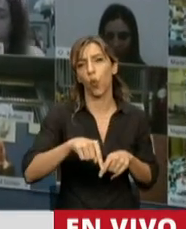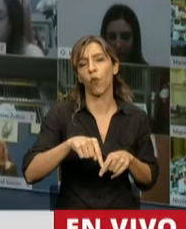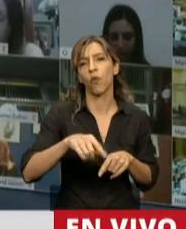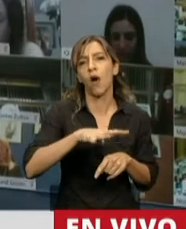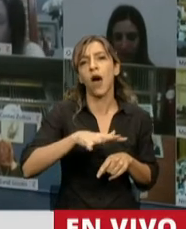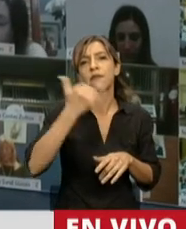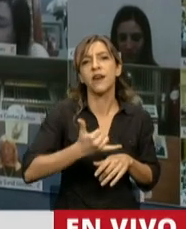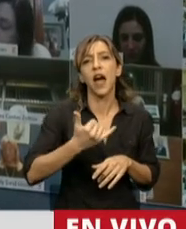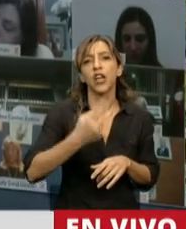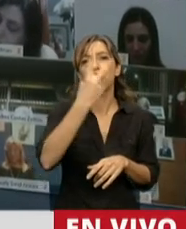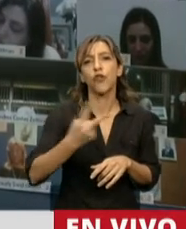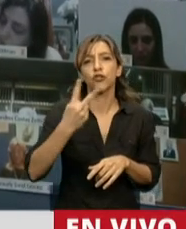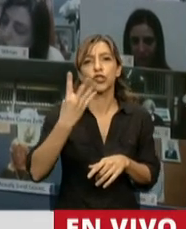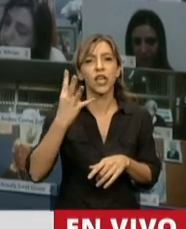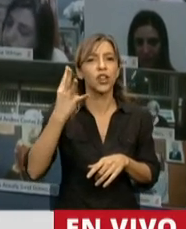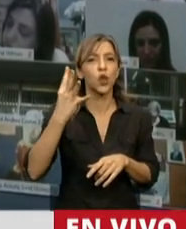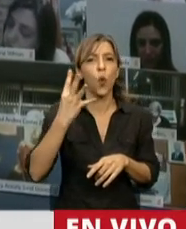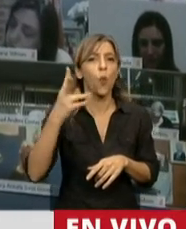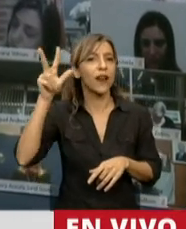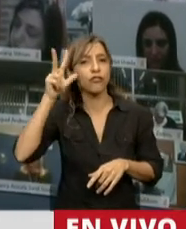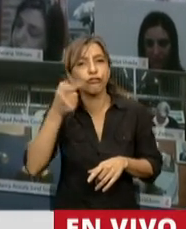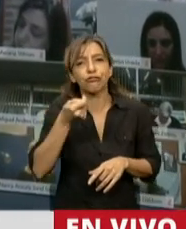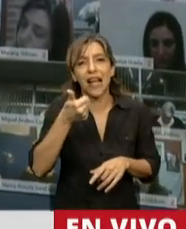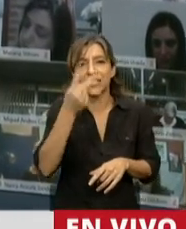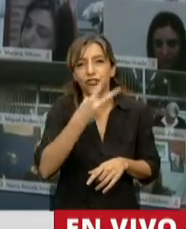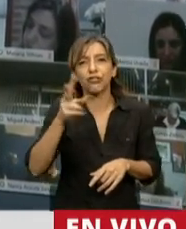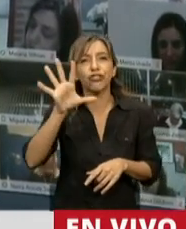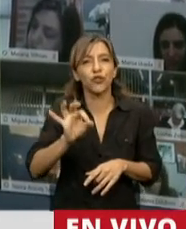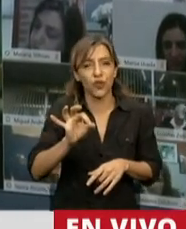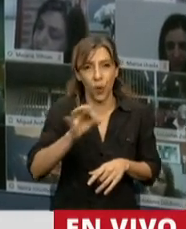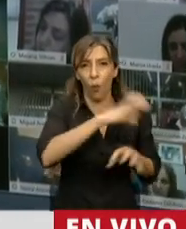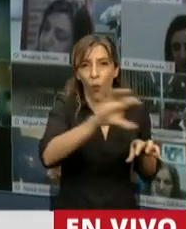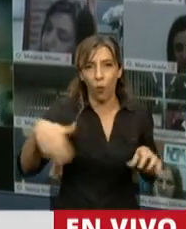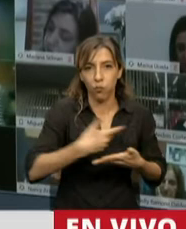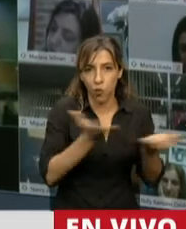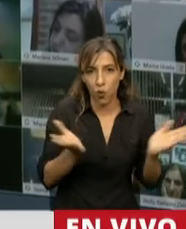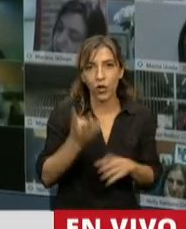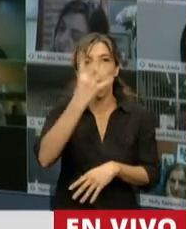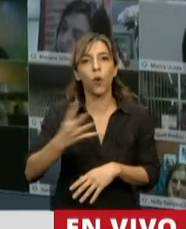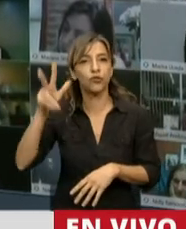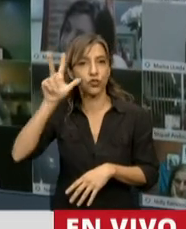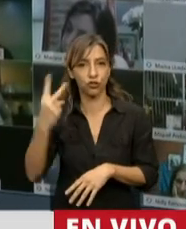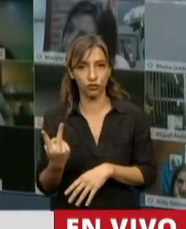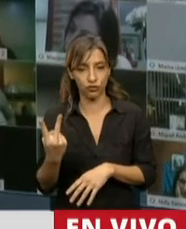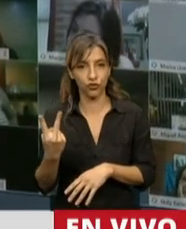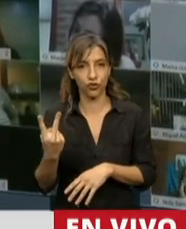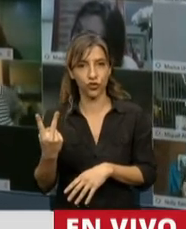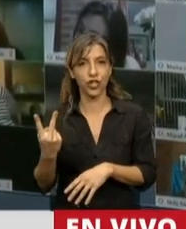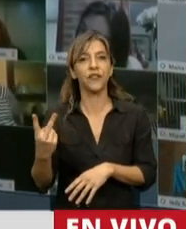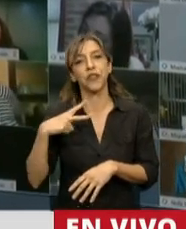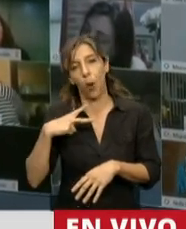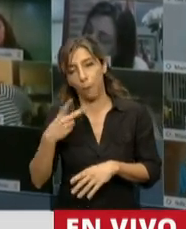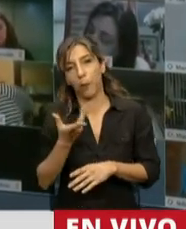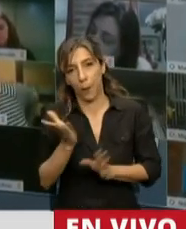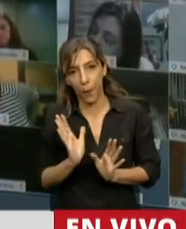ejemplo, 248, casi 250 que son públicos, 482 que son privados, pero